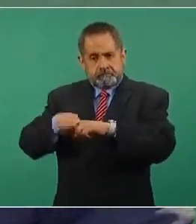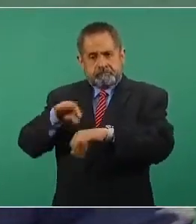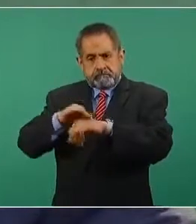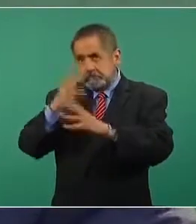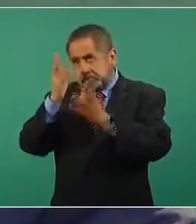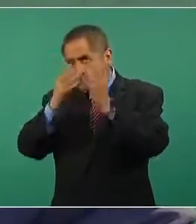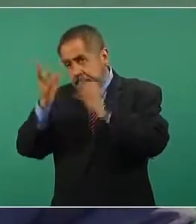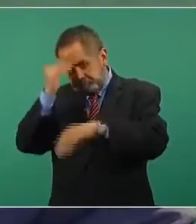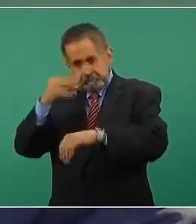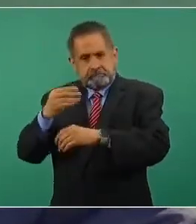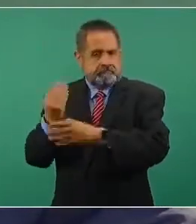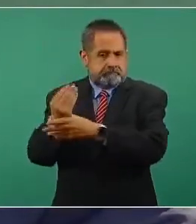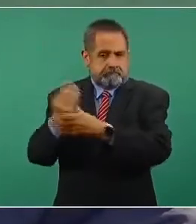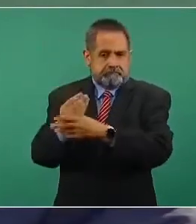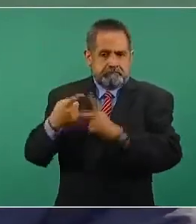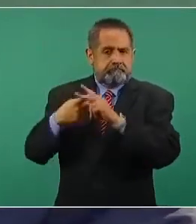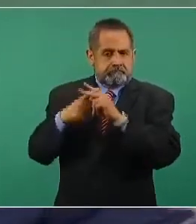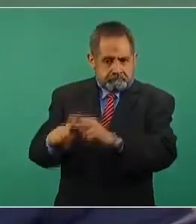presenciales